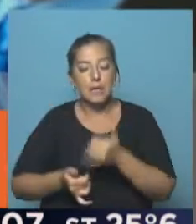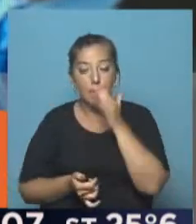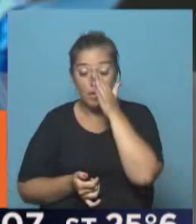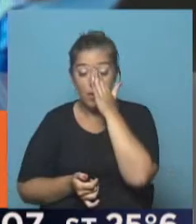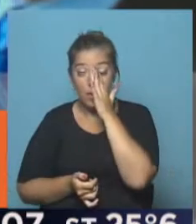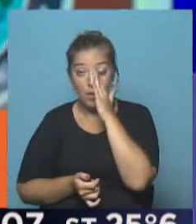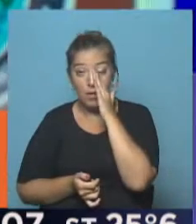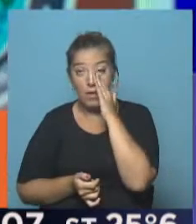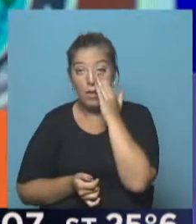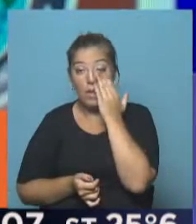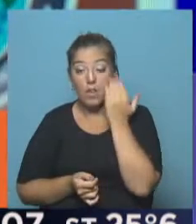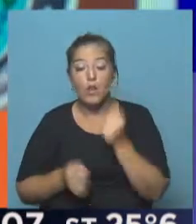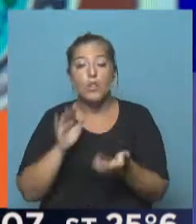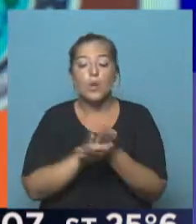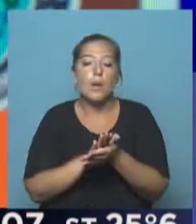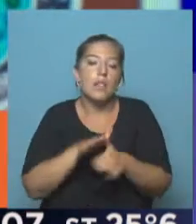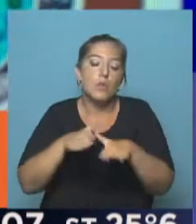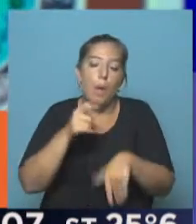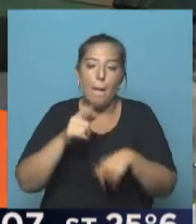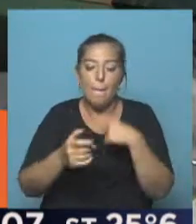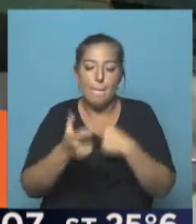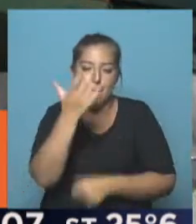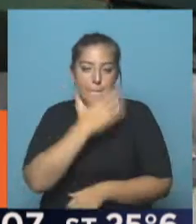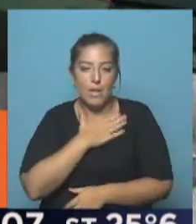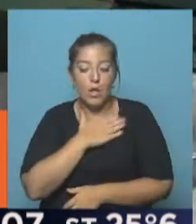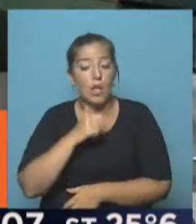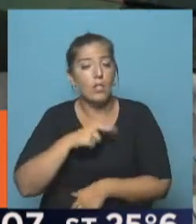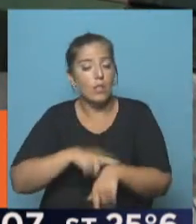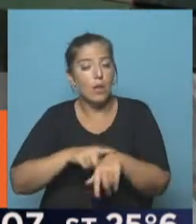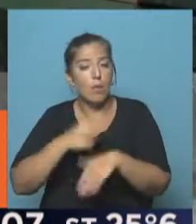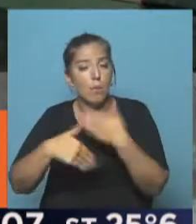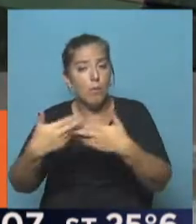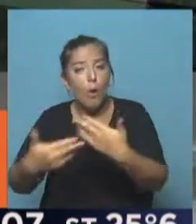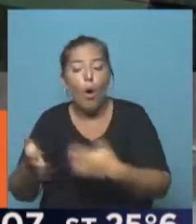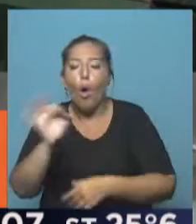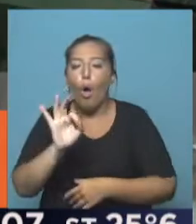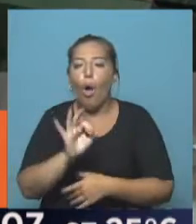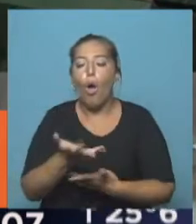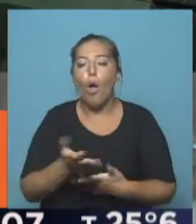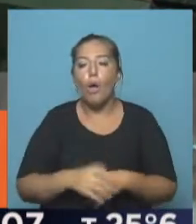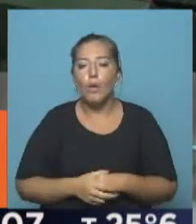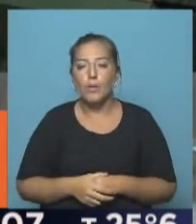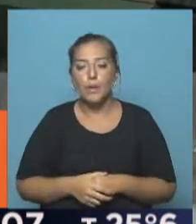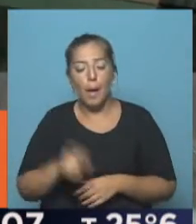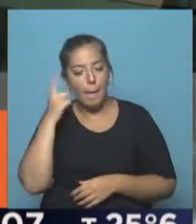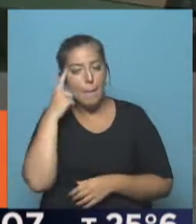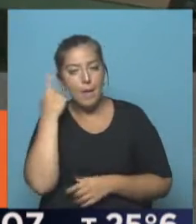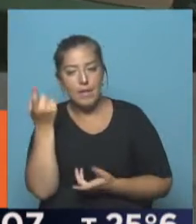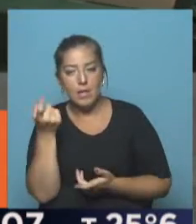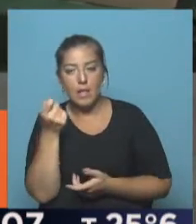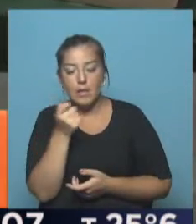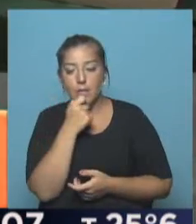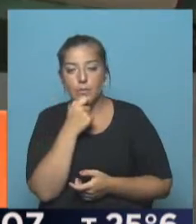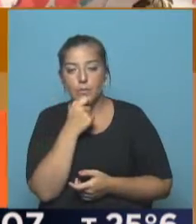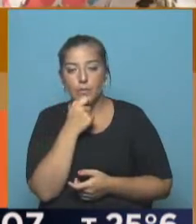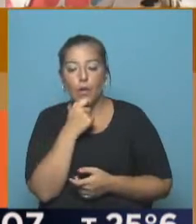situaciones personales de algunos de ellos, ¿esto puede durar mucho tiempo, esta situación? Digamos, porque si uno piensa en lo que había sido